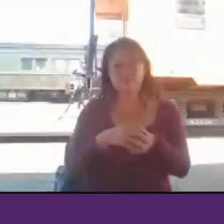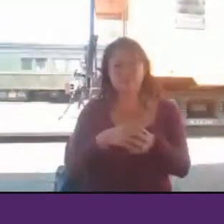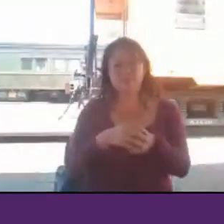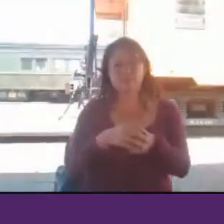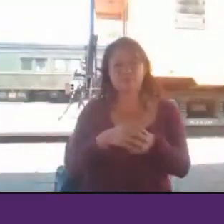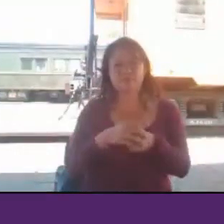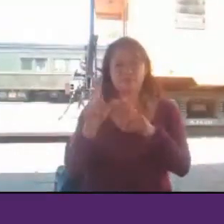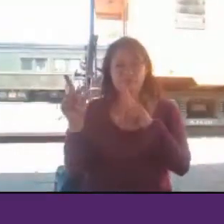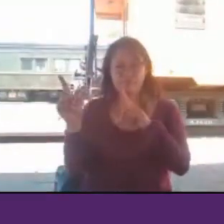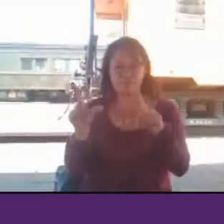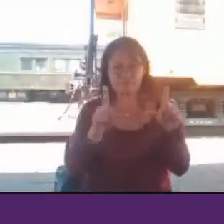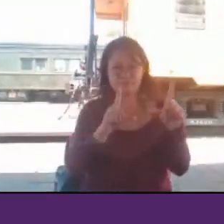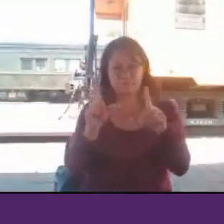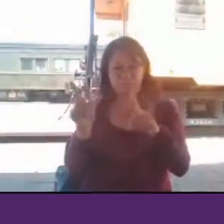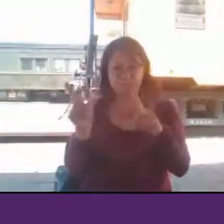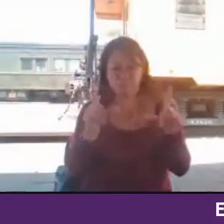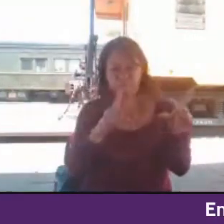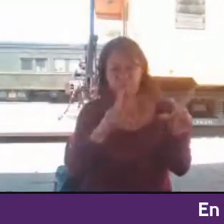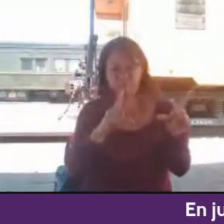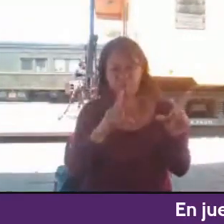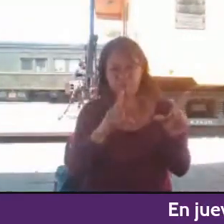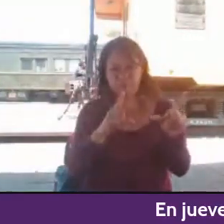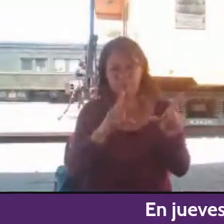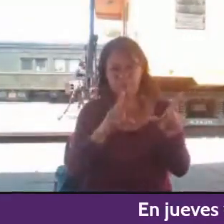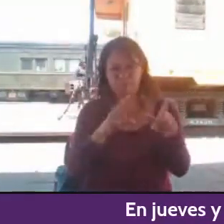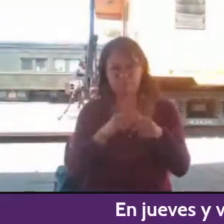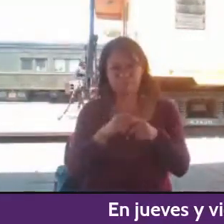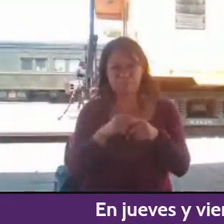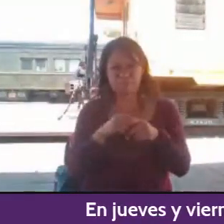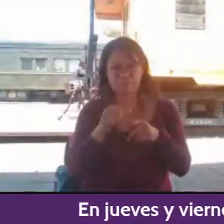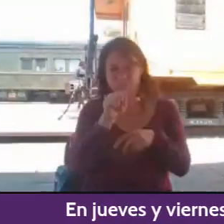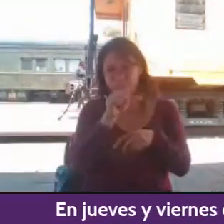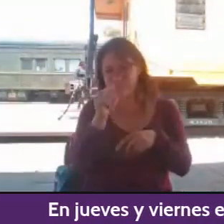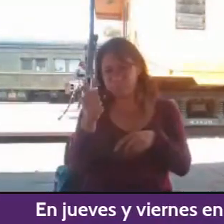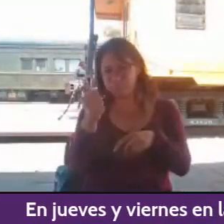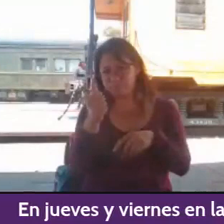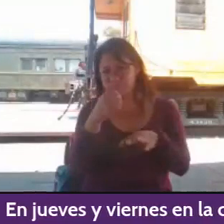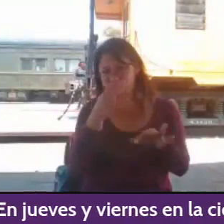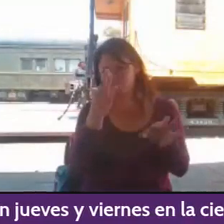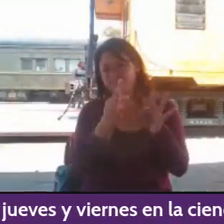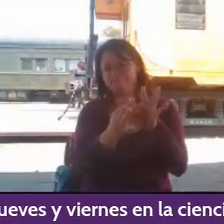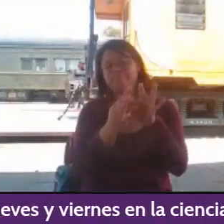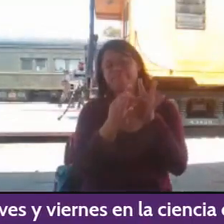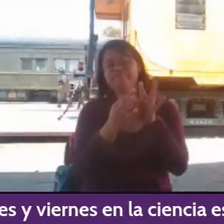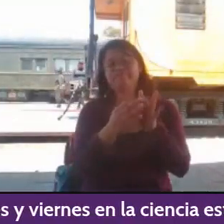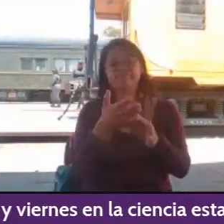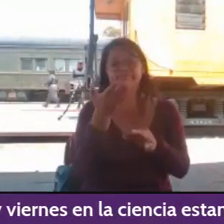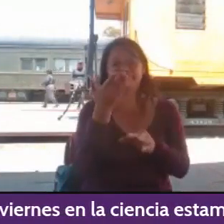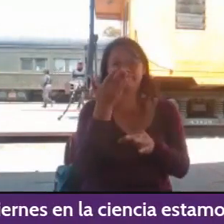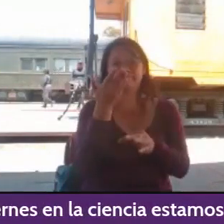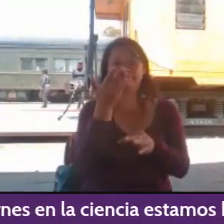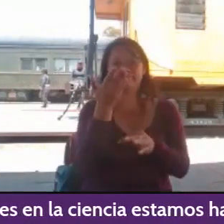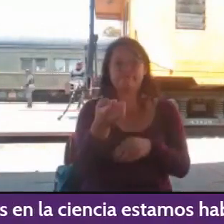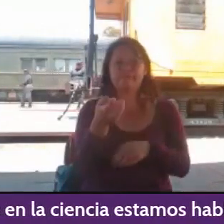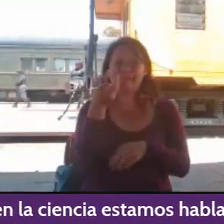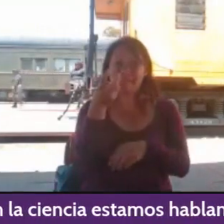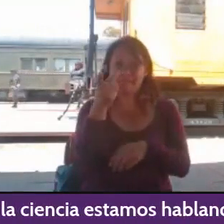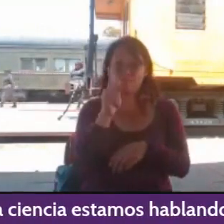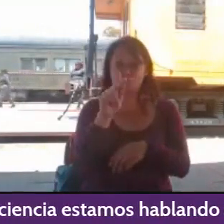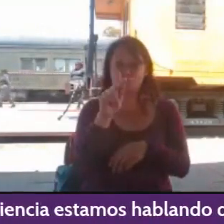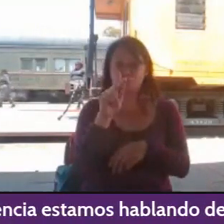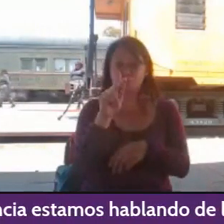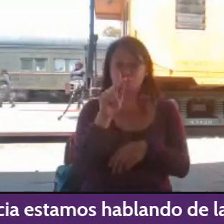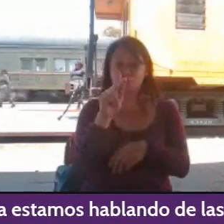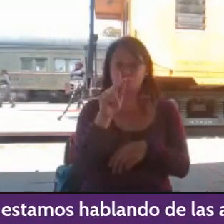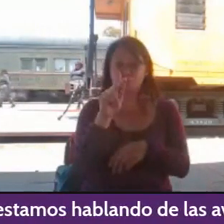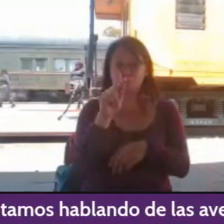favor. Una más, bueno, son varias más. Otra, una más, listo. Entonces, las aves, y gracias a este plumaje, pueden darnos un